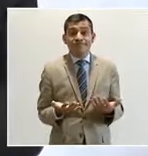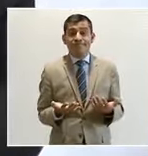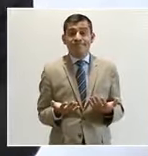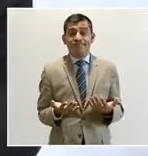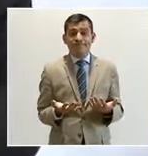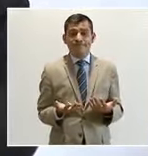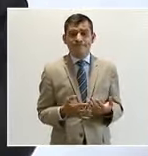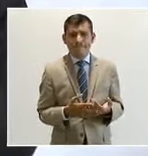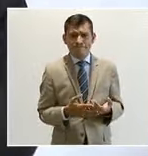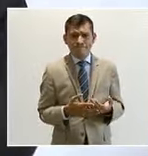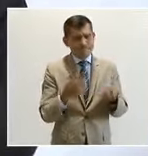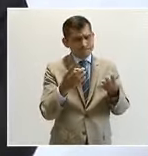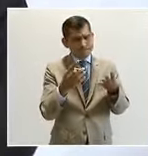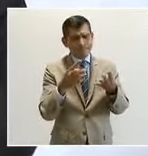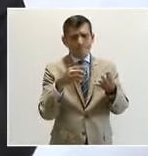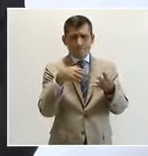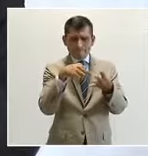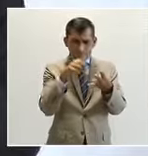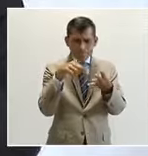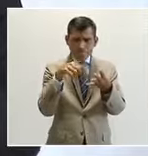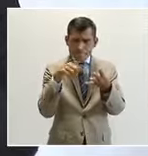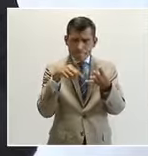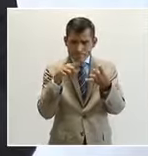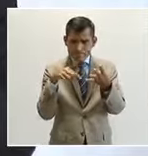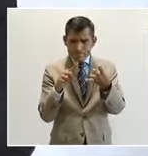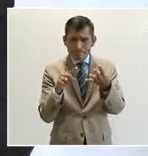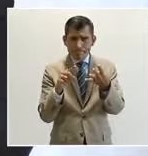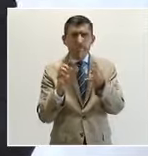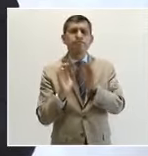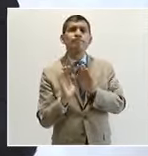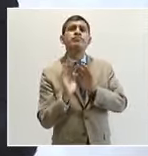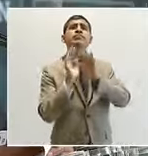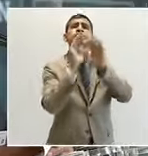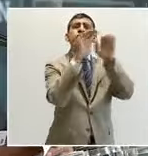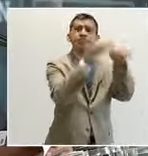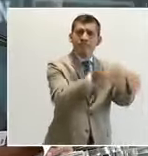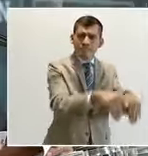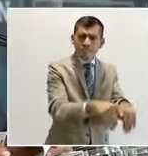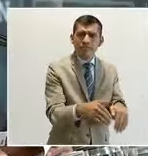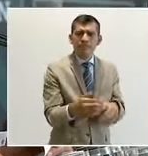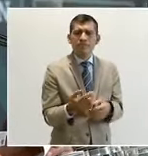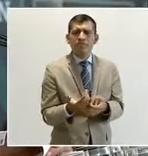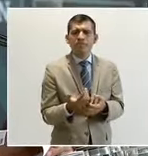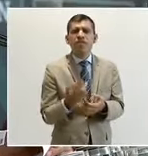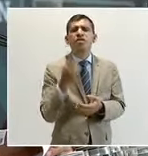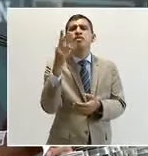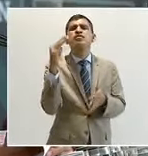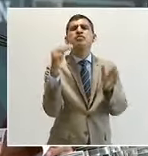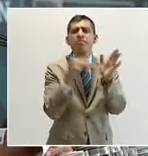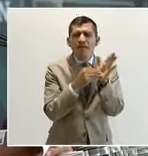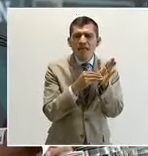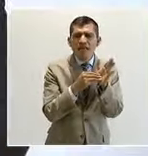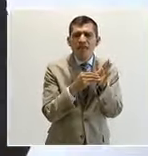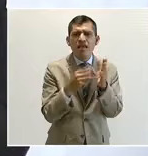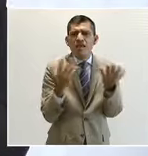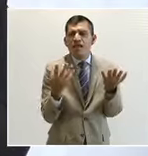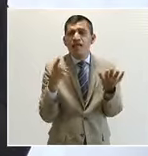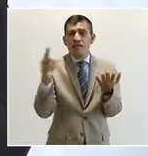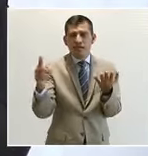van a pasar van a entrar van a estar dentro de los 2000 lo que